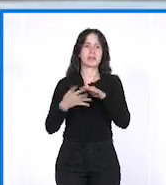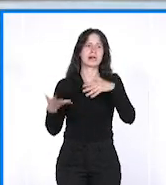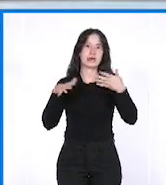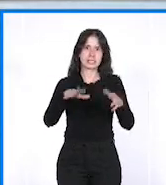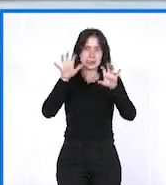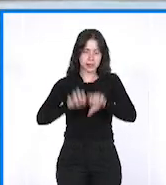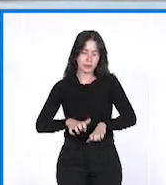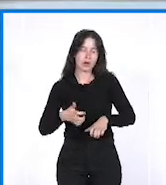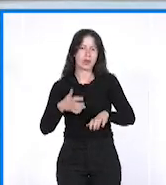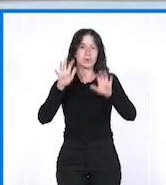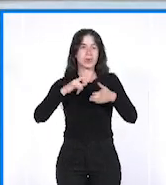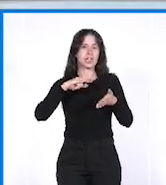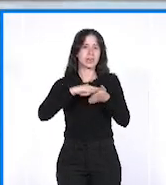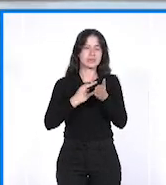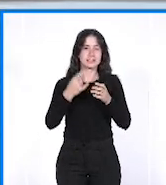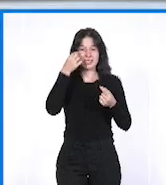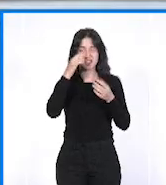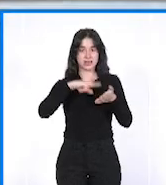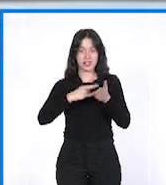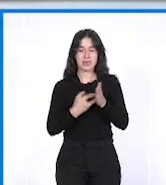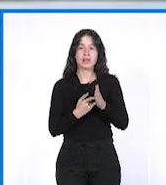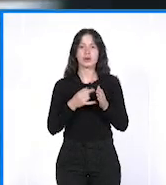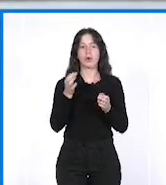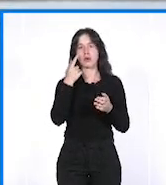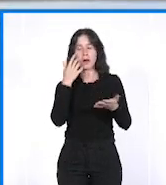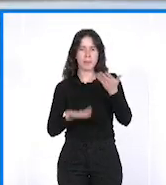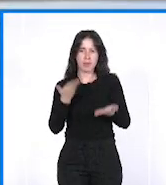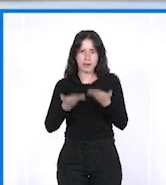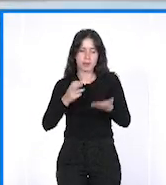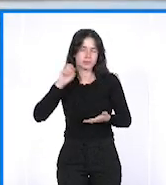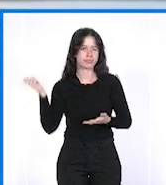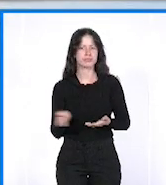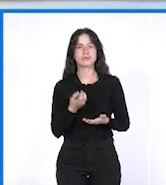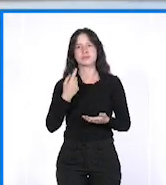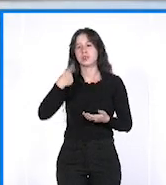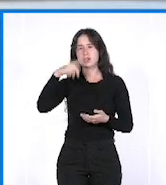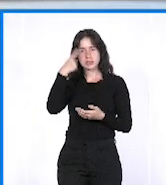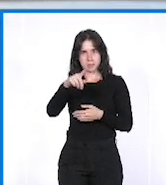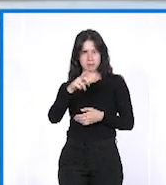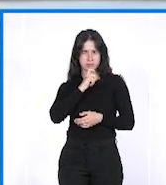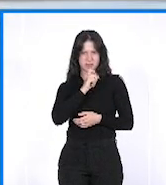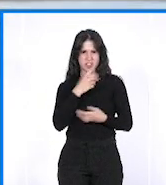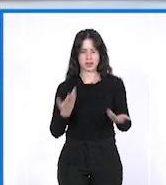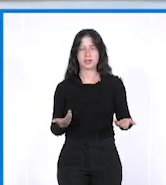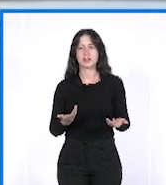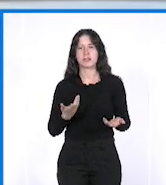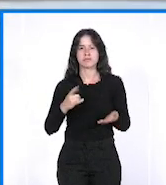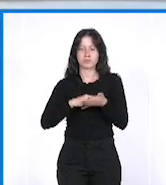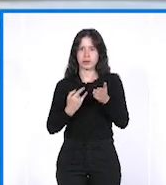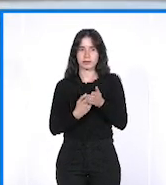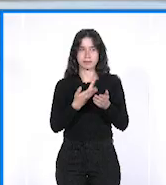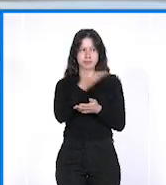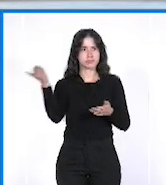técnicos el aplicativo de coste Las evaluaciones bueno sabemos que ha sido complicado que ha sido un reto para todos No hemos tenido también el